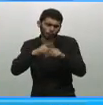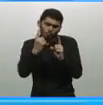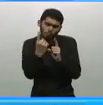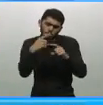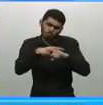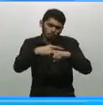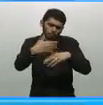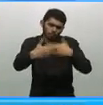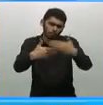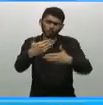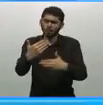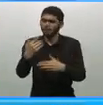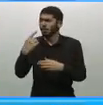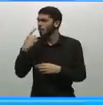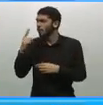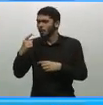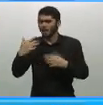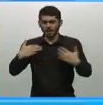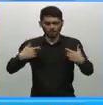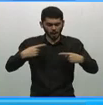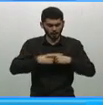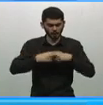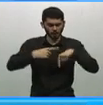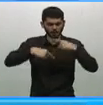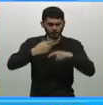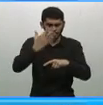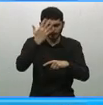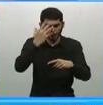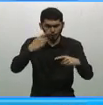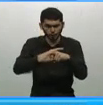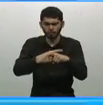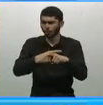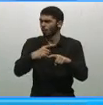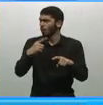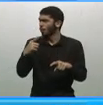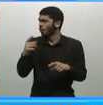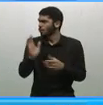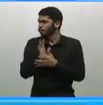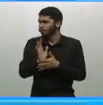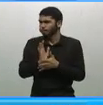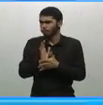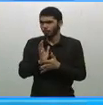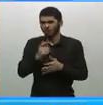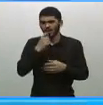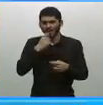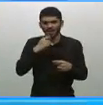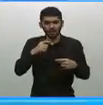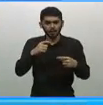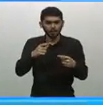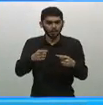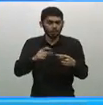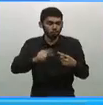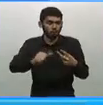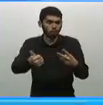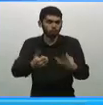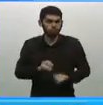San Lorenzo que gimnasia Primero este sábado después San Lorenzo eh van a ser los partidos que marquen el ánimo de ustedes con respecto a lo que